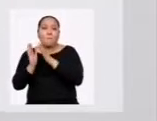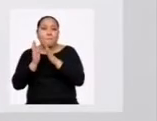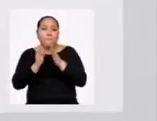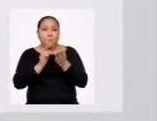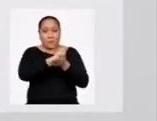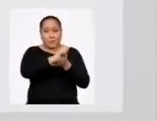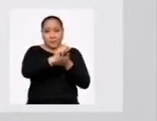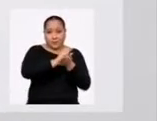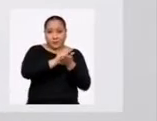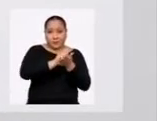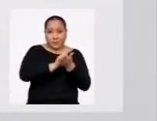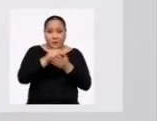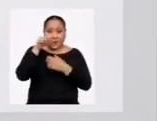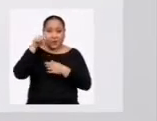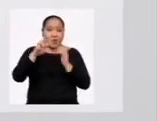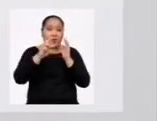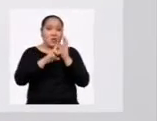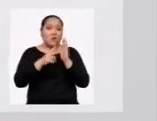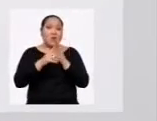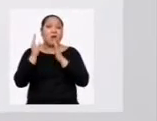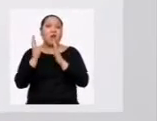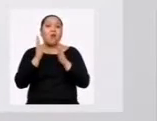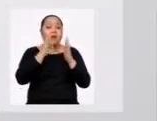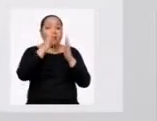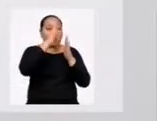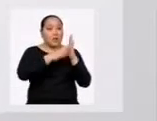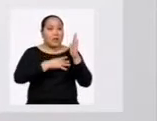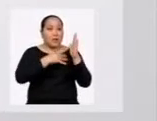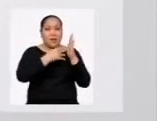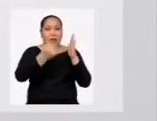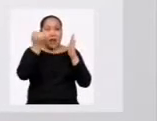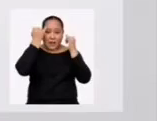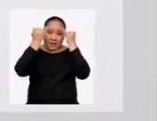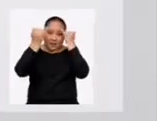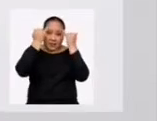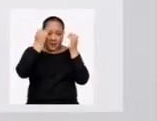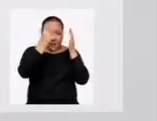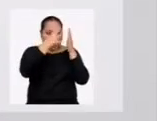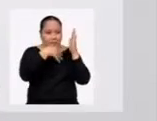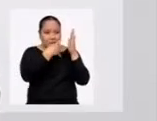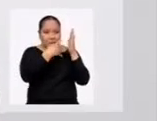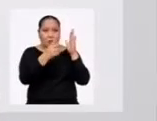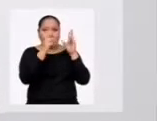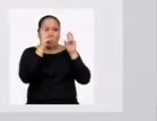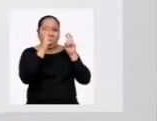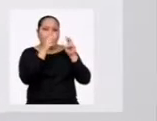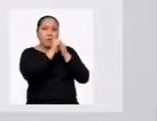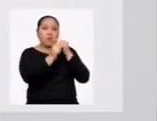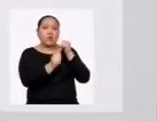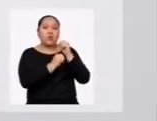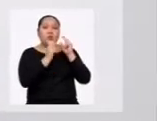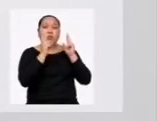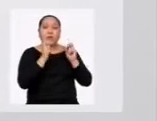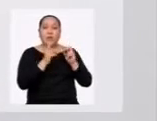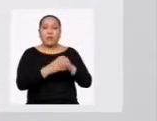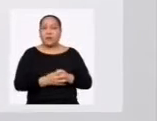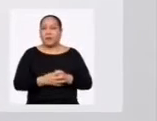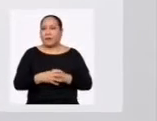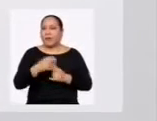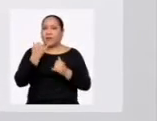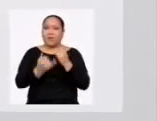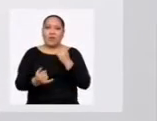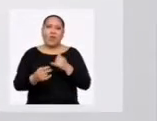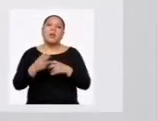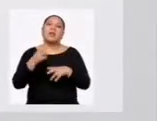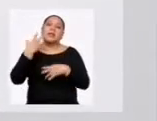Esto implica ordenar tus ideas, usar esquemas para organizar bien tus temas y subtemas. Ya lo último sería